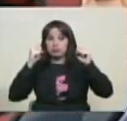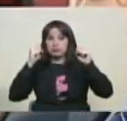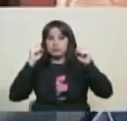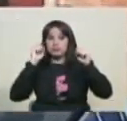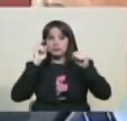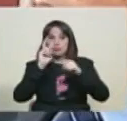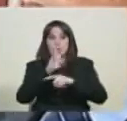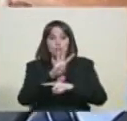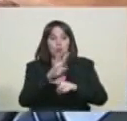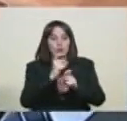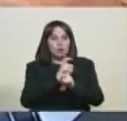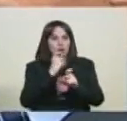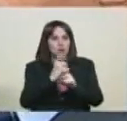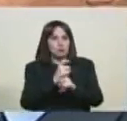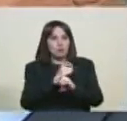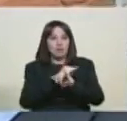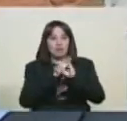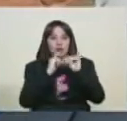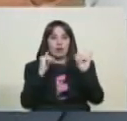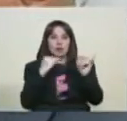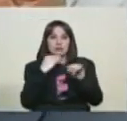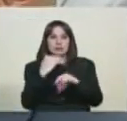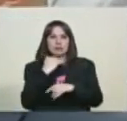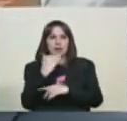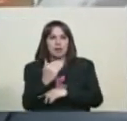ese 4 de agosto, y